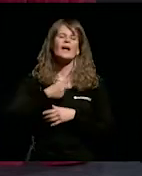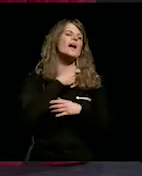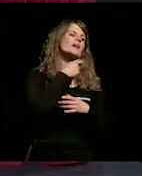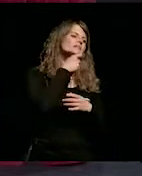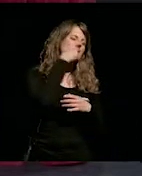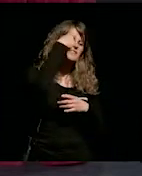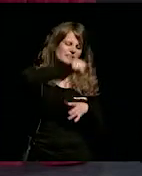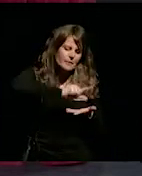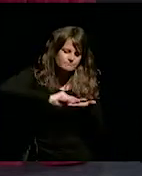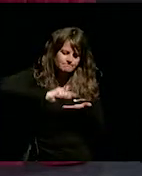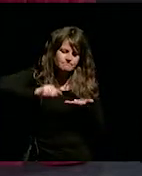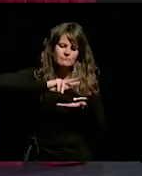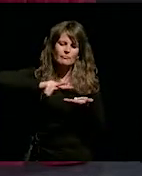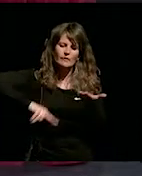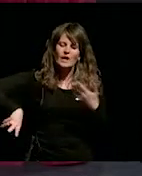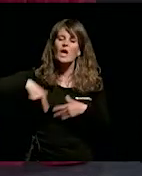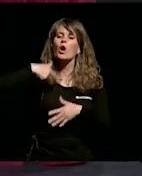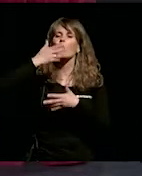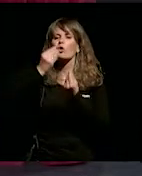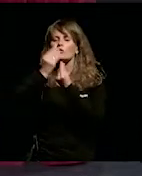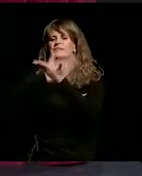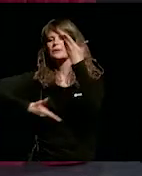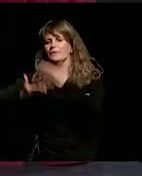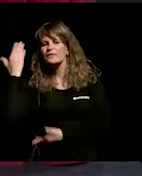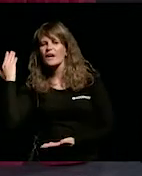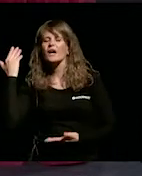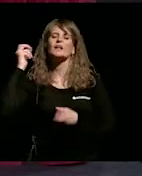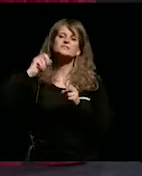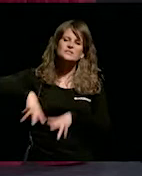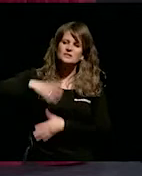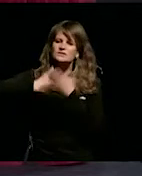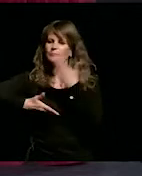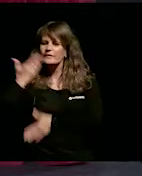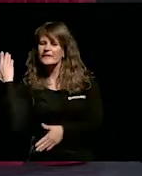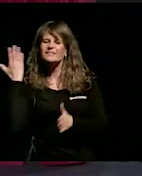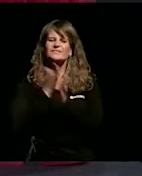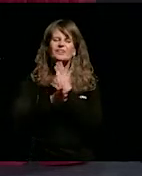con discapacidades pedagógicas, y rompe todas las barreras de